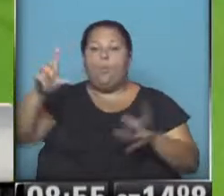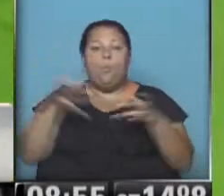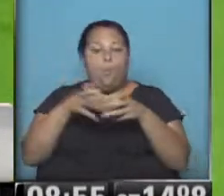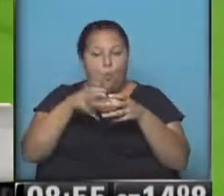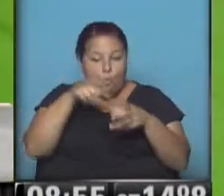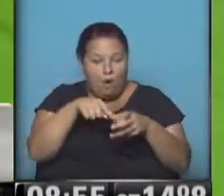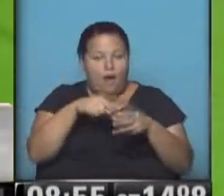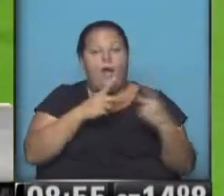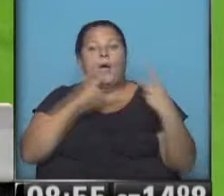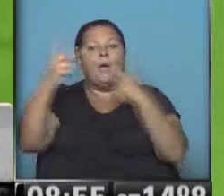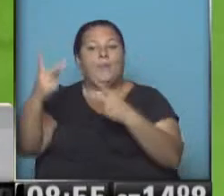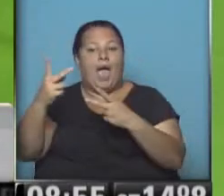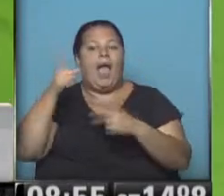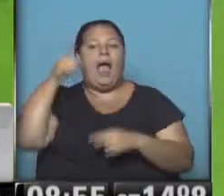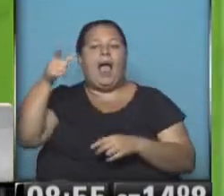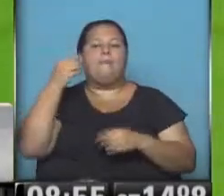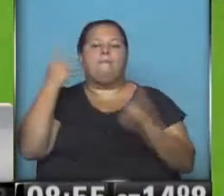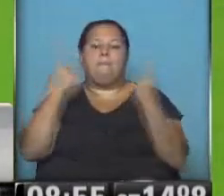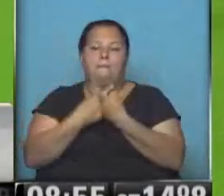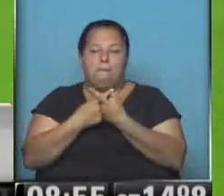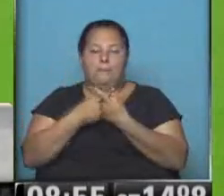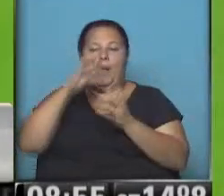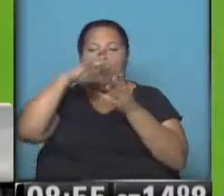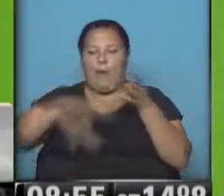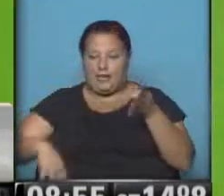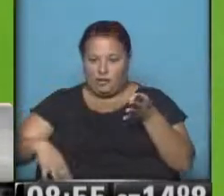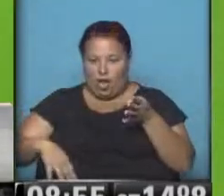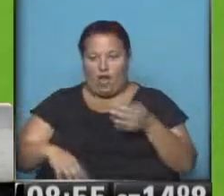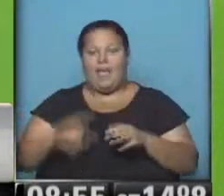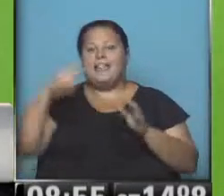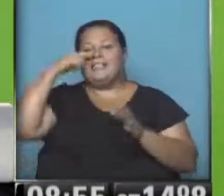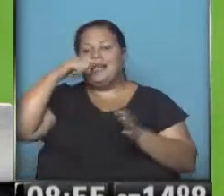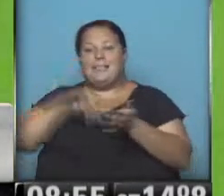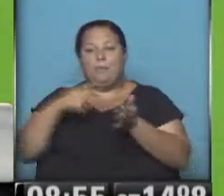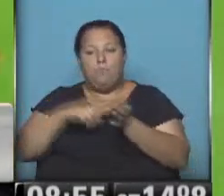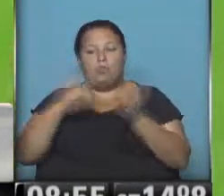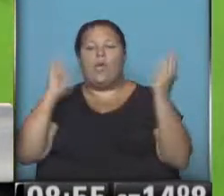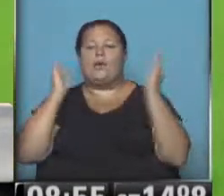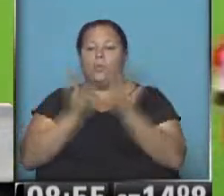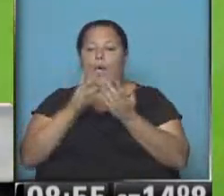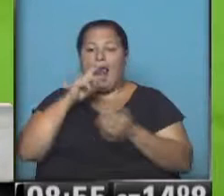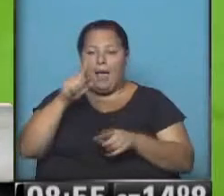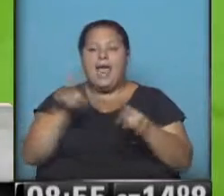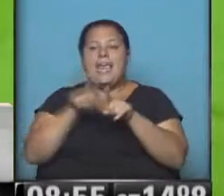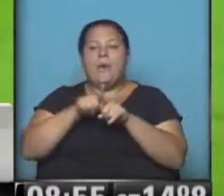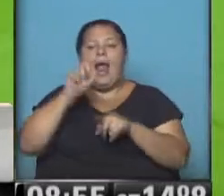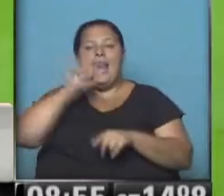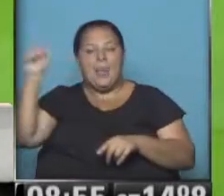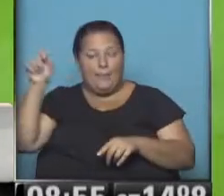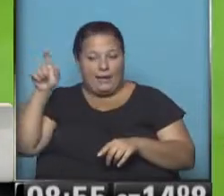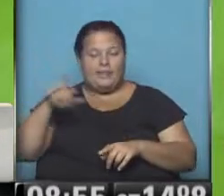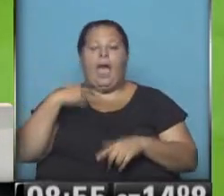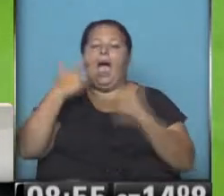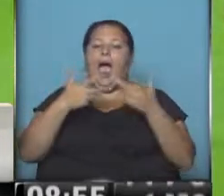grupo viaje a guayaquil para enfrentar a barcelona 7 puntos tiene estudiantes de la plata al igual que en libertad